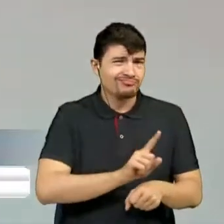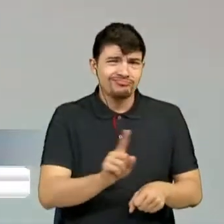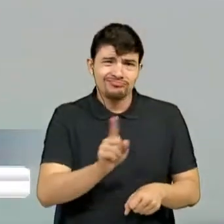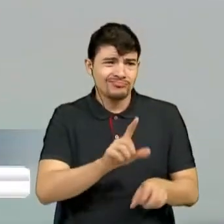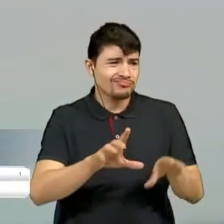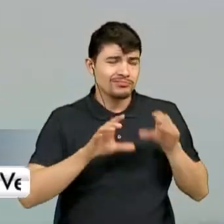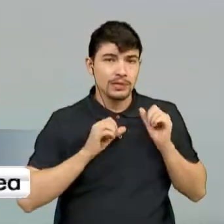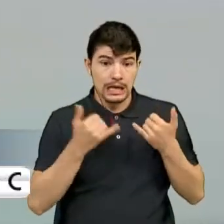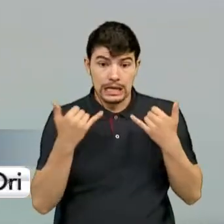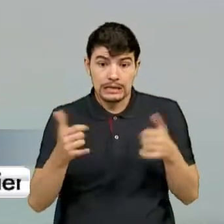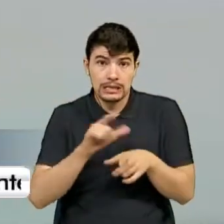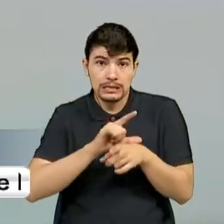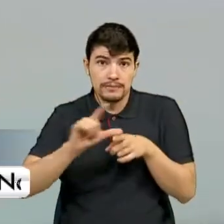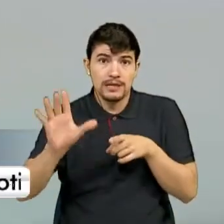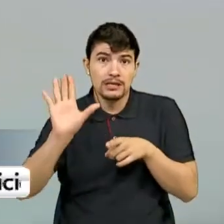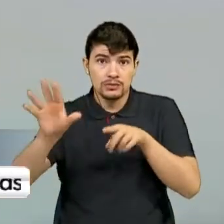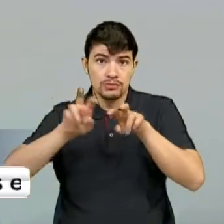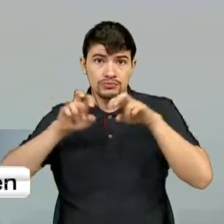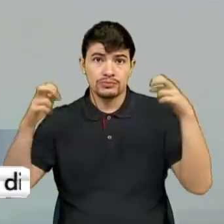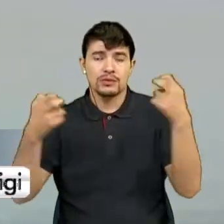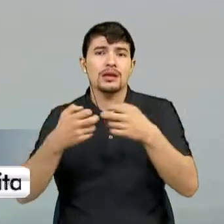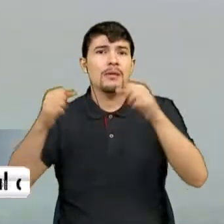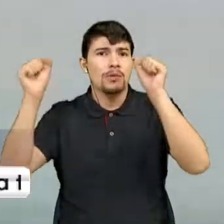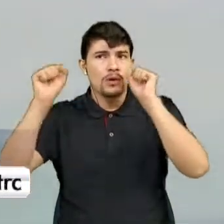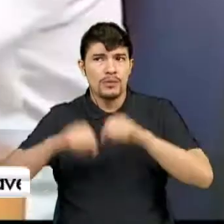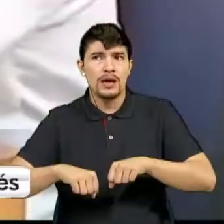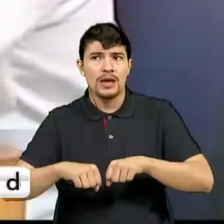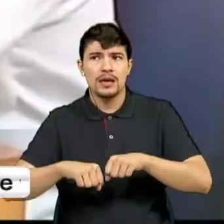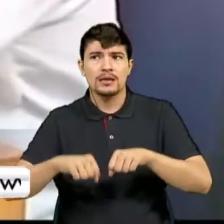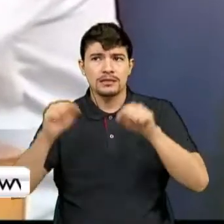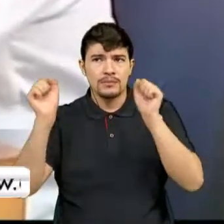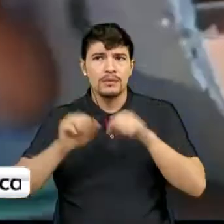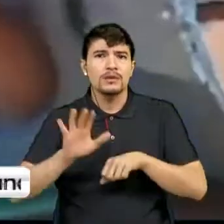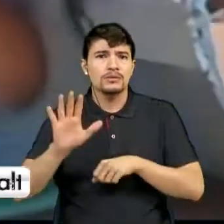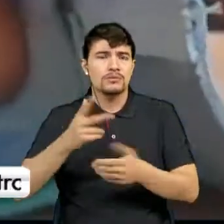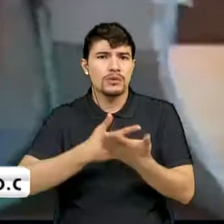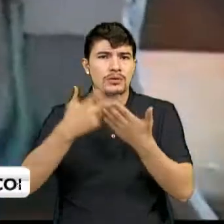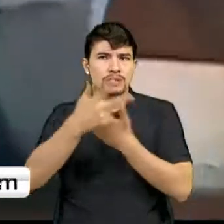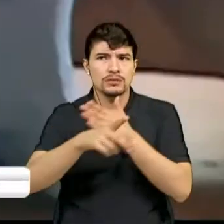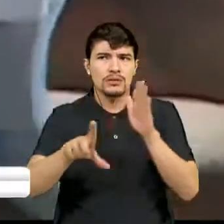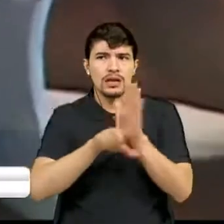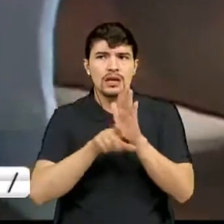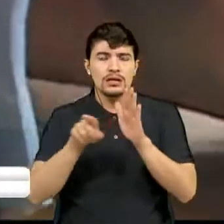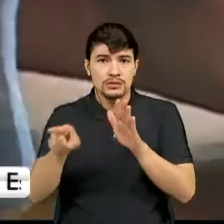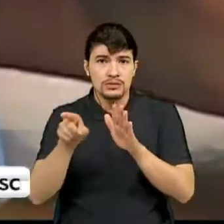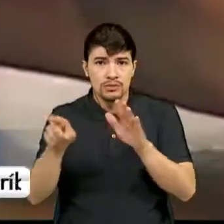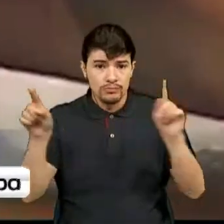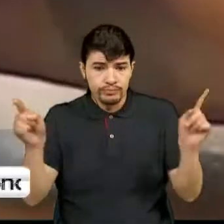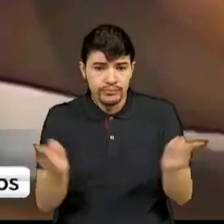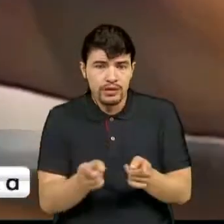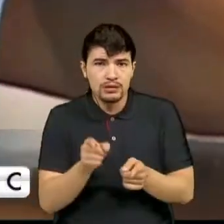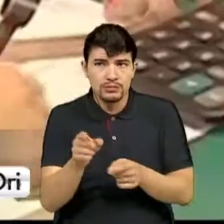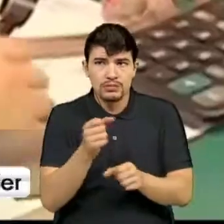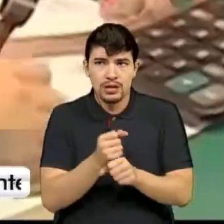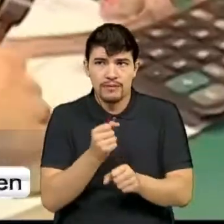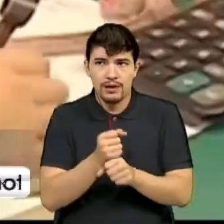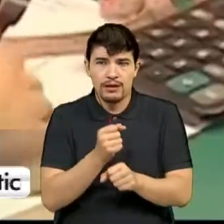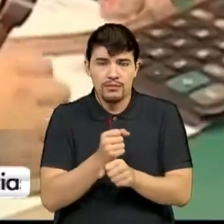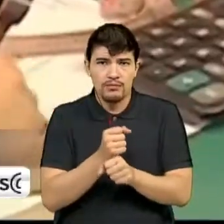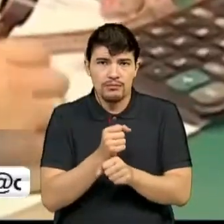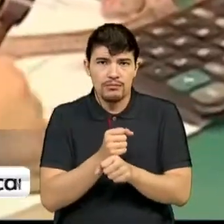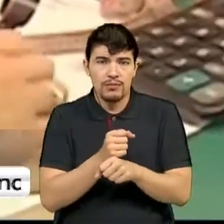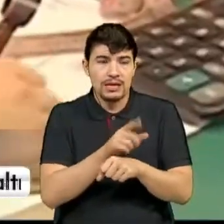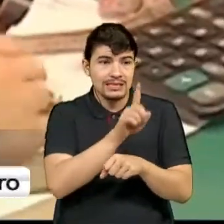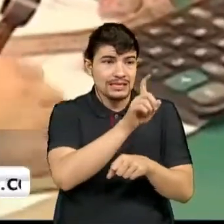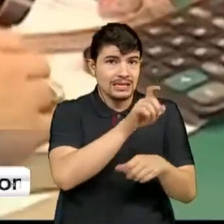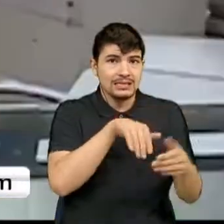Esta semana, en plenaria del Senado, se aprobó en último debate un proyecto de ley que reduciría el horario laboral ordinario establecido desde las 6